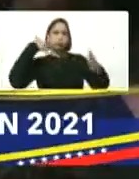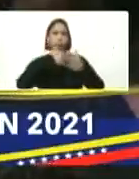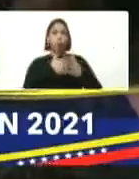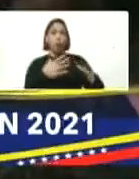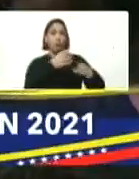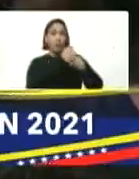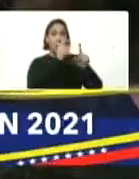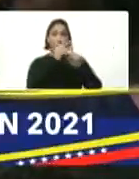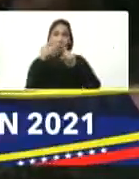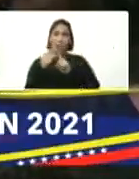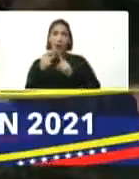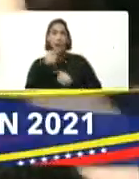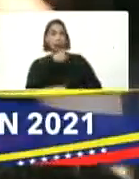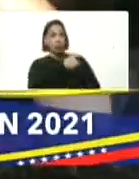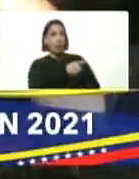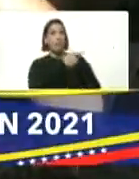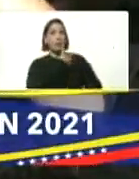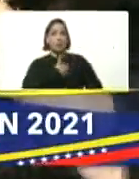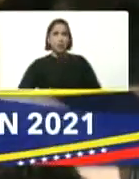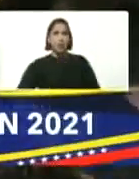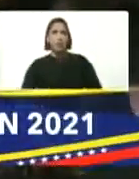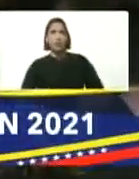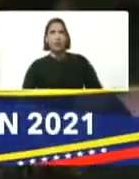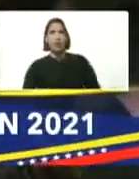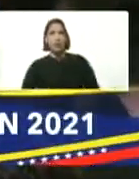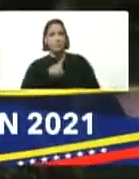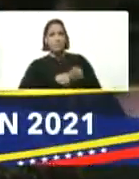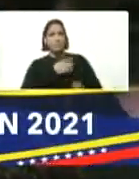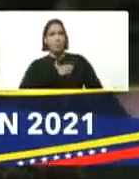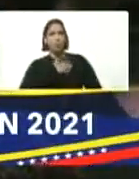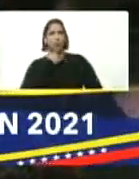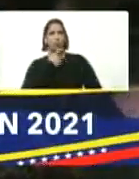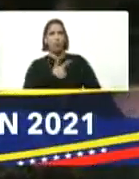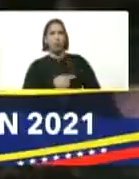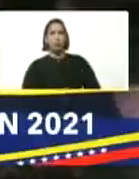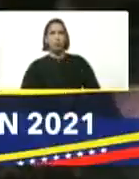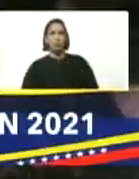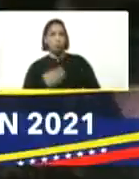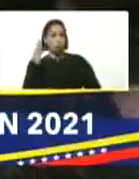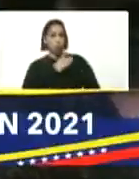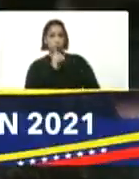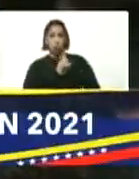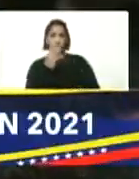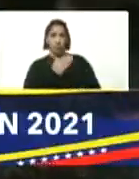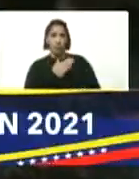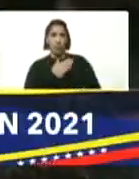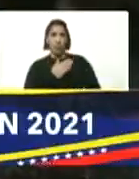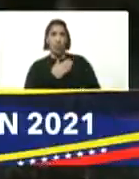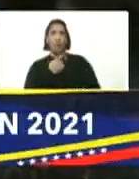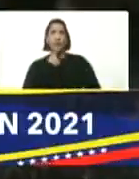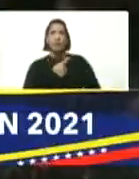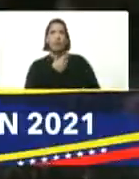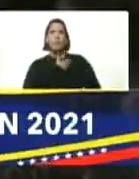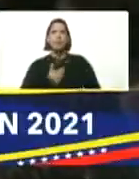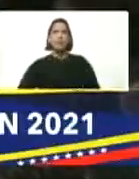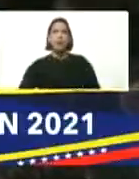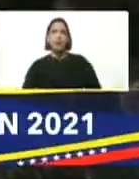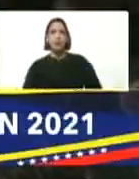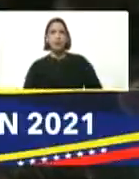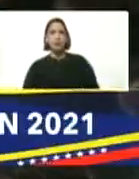la palabra de usted, presidente. Isidoro me dijo, dile al presidente. Isidoro no vino hoy, pero me mandó un mensaje y al presidente,